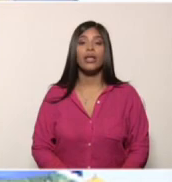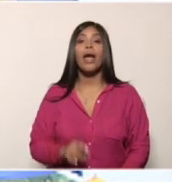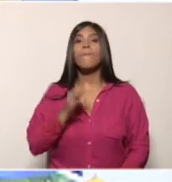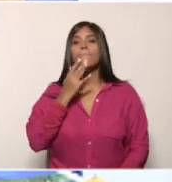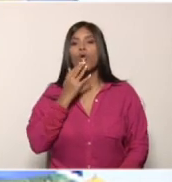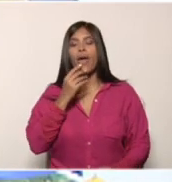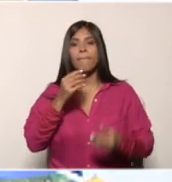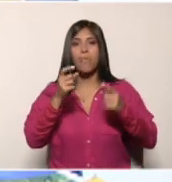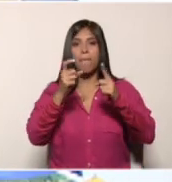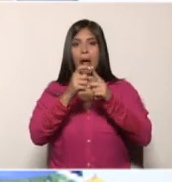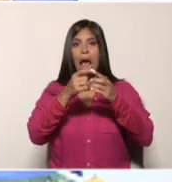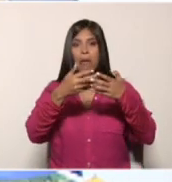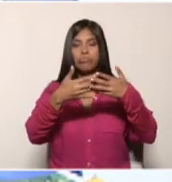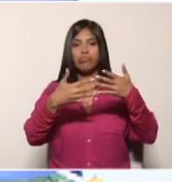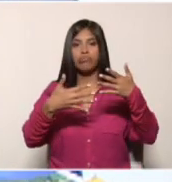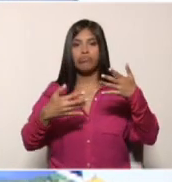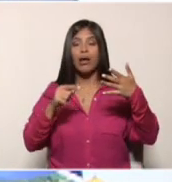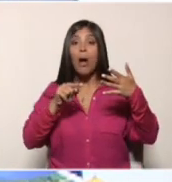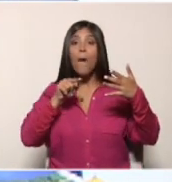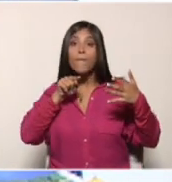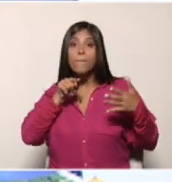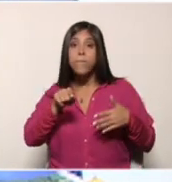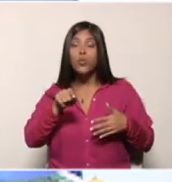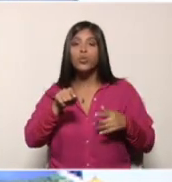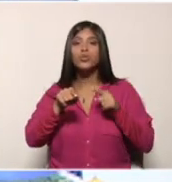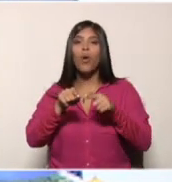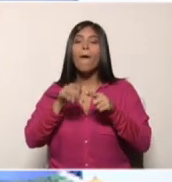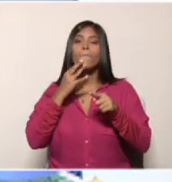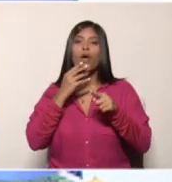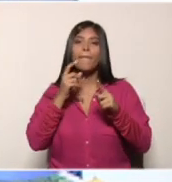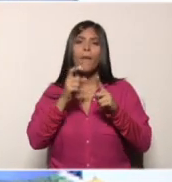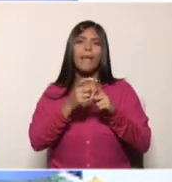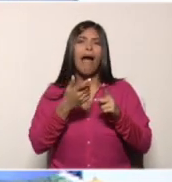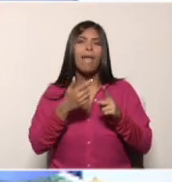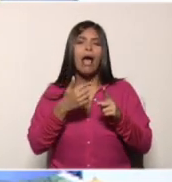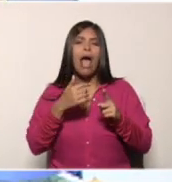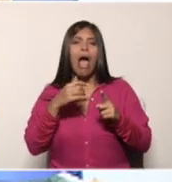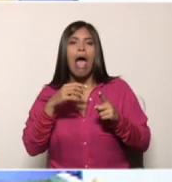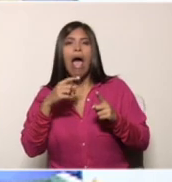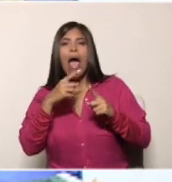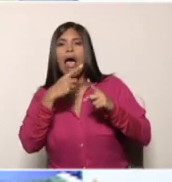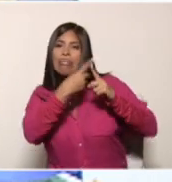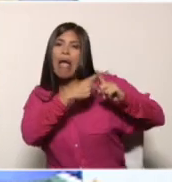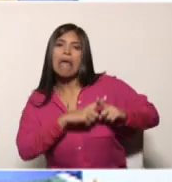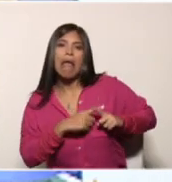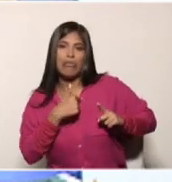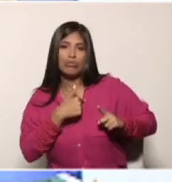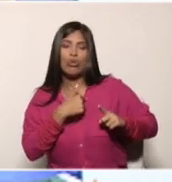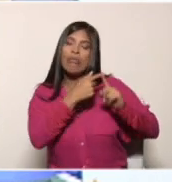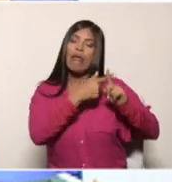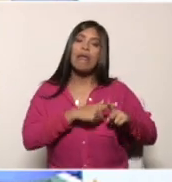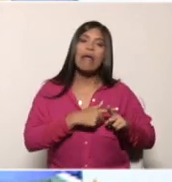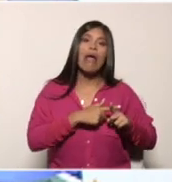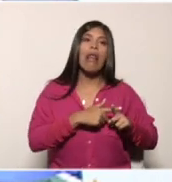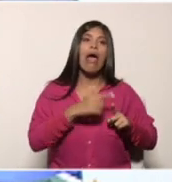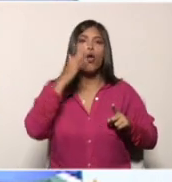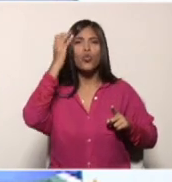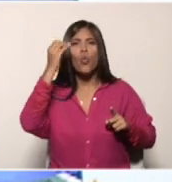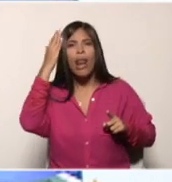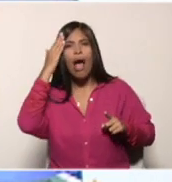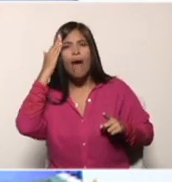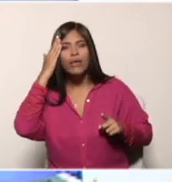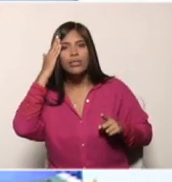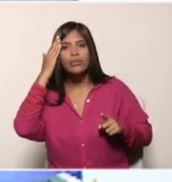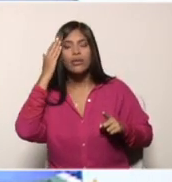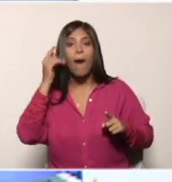a cambiar dentro de ese mismo párrafo el sentido de una oración. ¿Ok? Se agrega un punto.